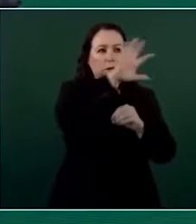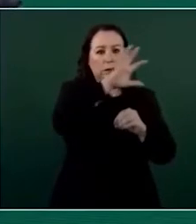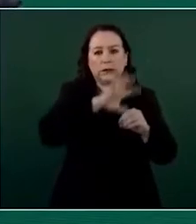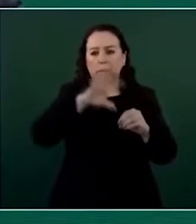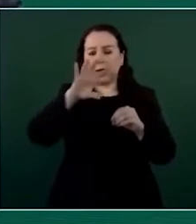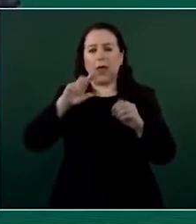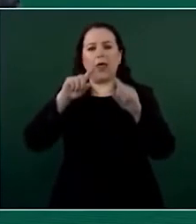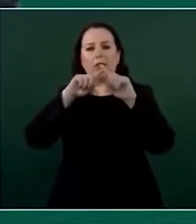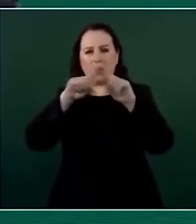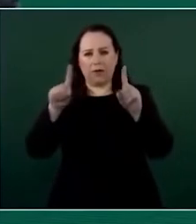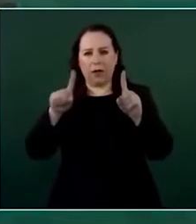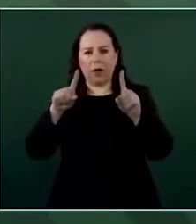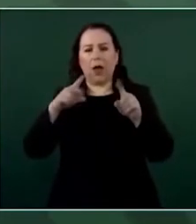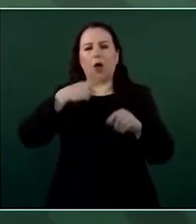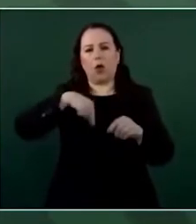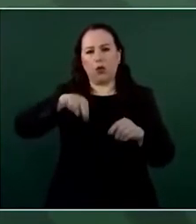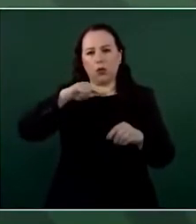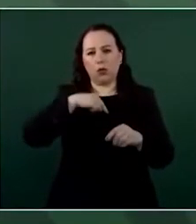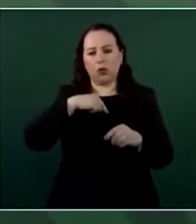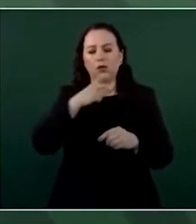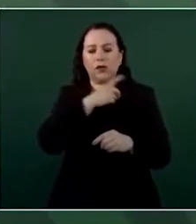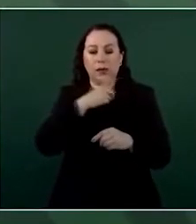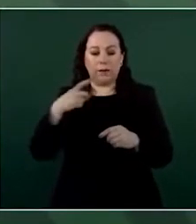equilibrando porque